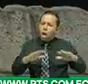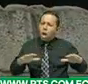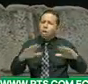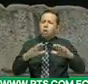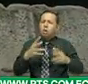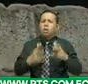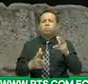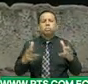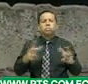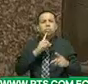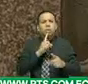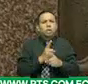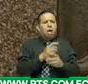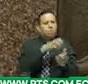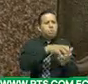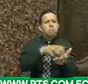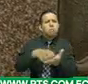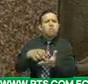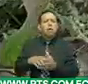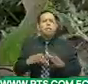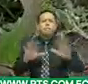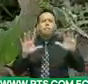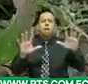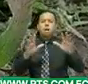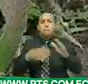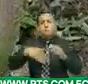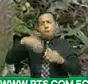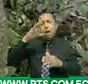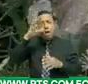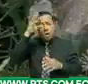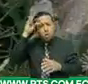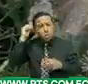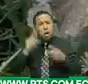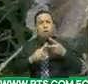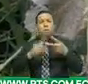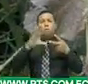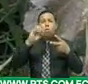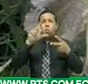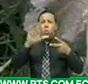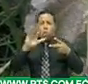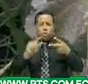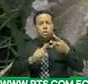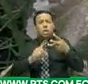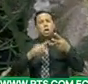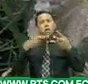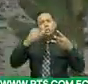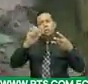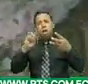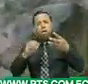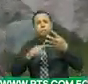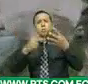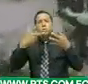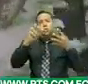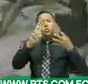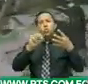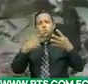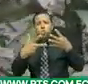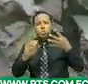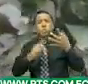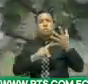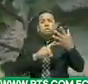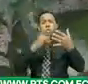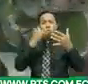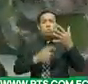fueron afectados, pero en mayor escala Riobamba, Colta, Huamote, Alausí, Chunchi, Chambo. Este último es